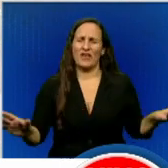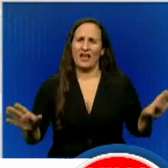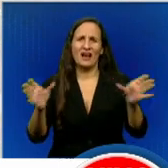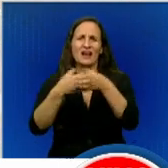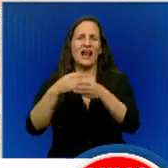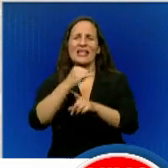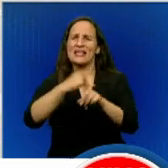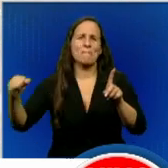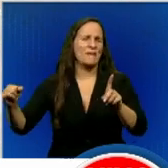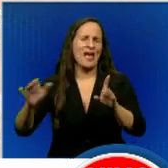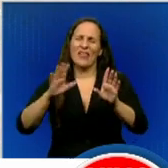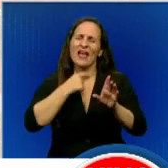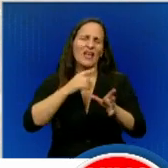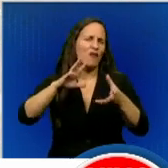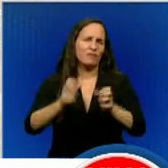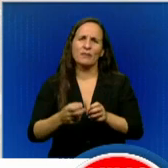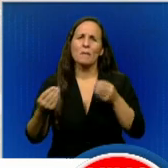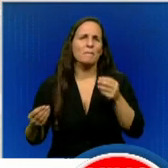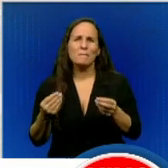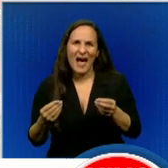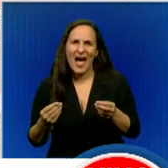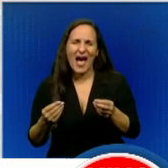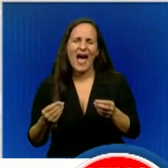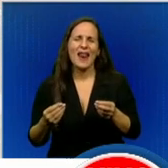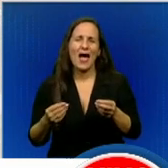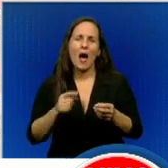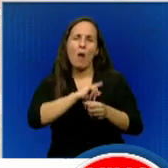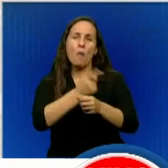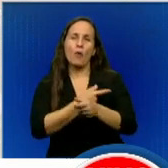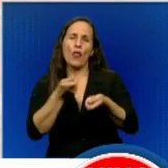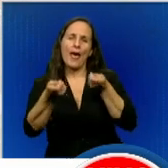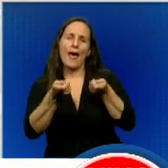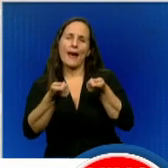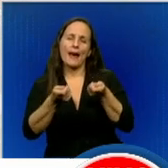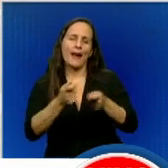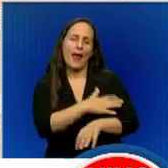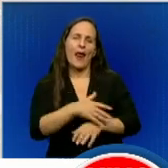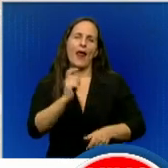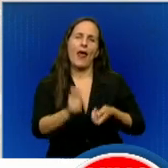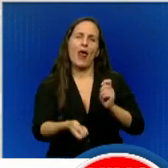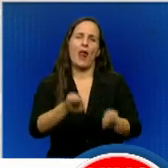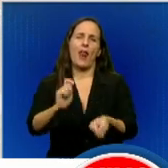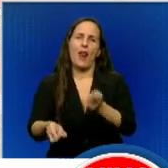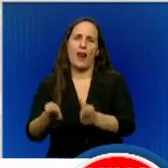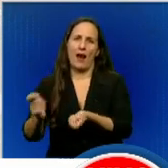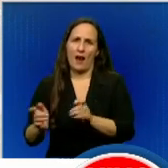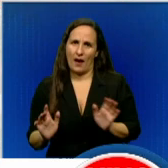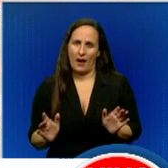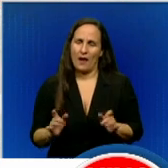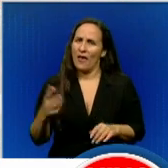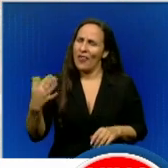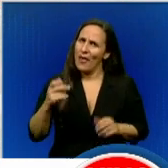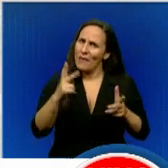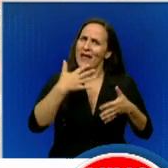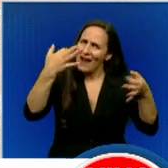productiva de este país para concentrar el país el poder y poder repartir migajas sean sinceros también